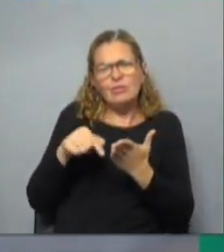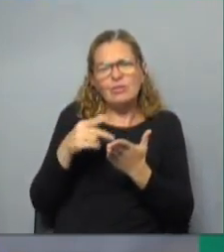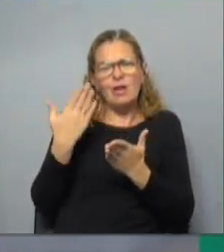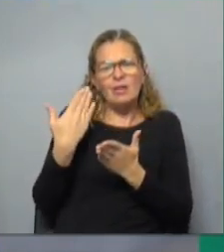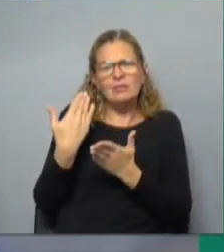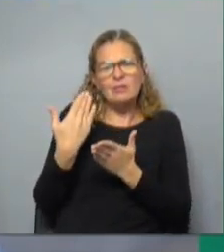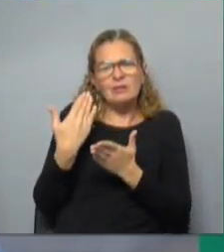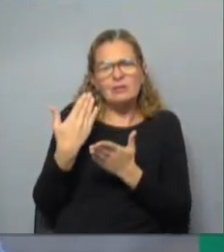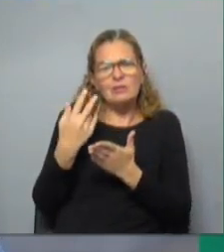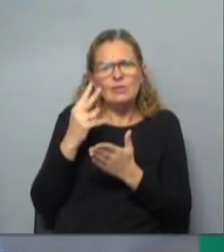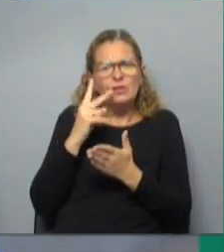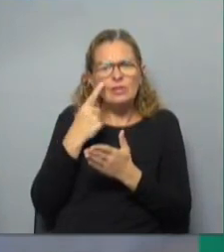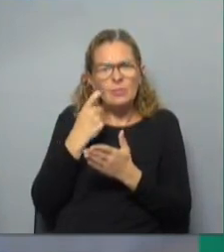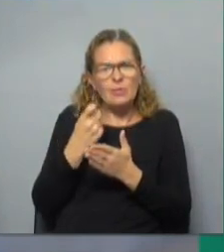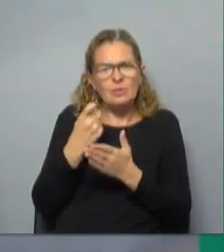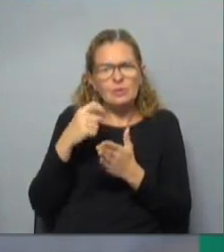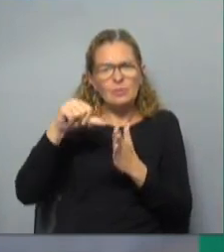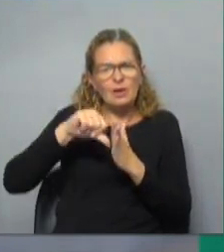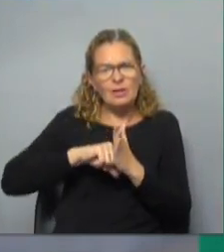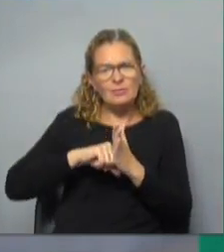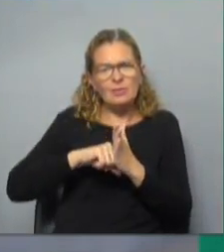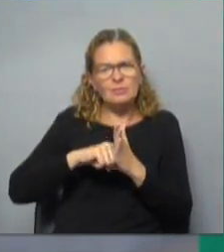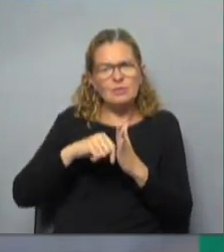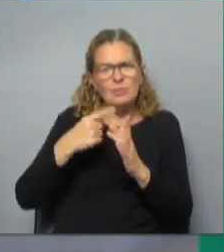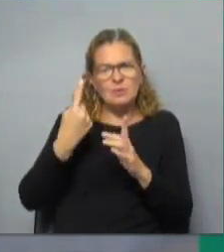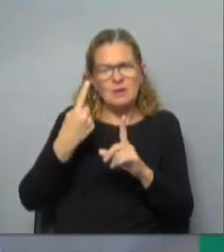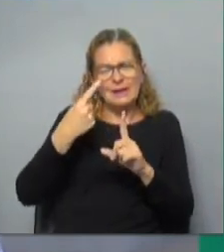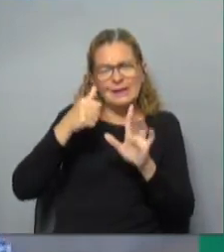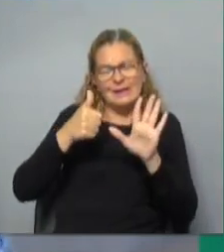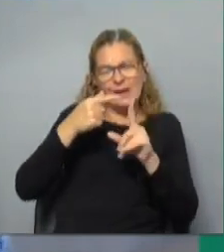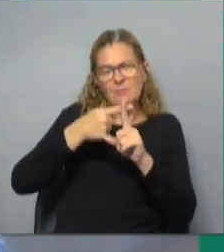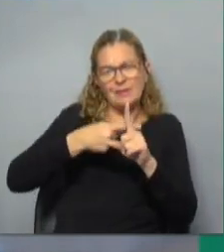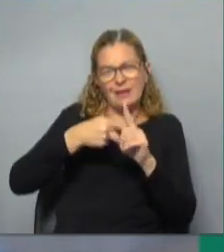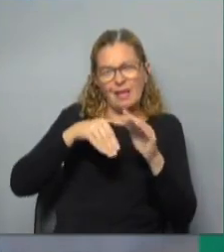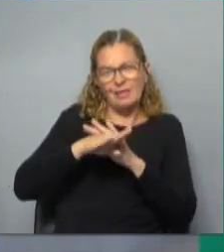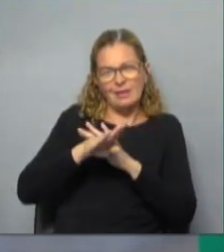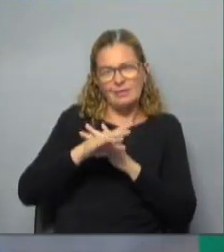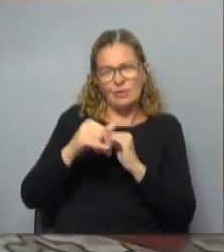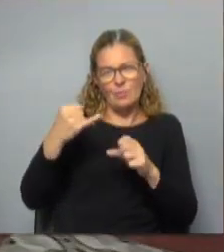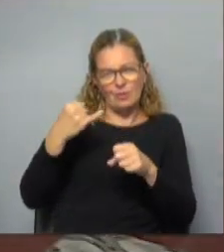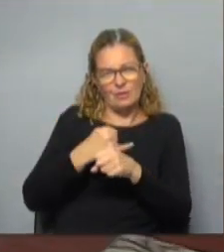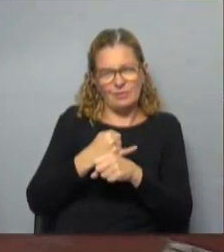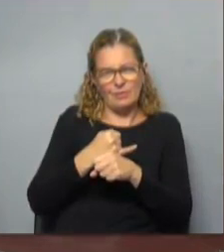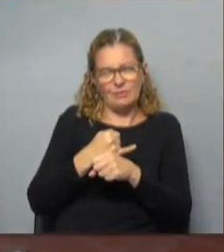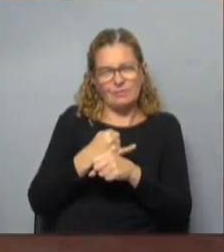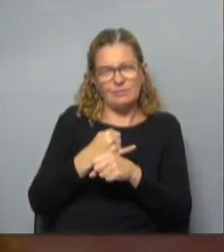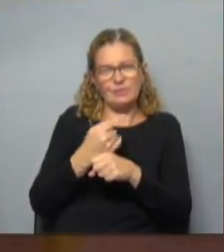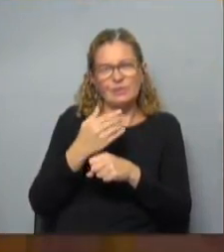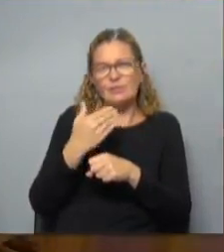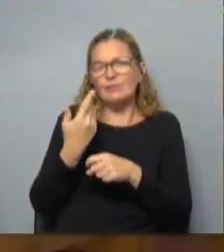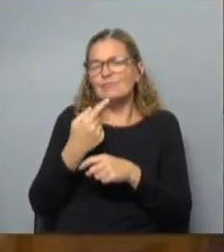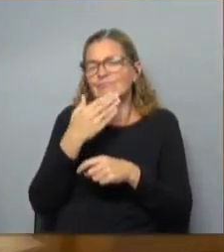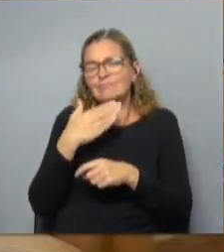lo que se registraba como esta caída dentro del semestre estaba dentro casi que el margen de error no desde la oposición